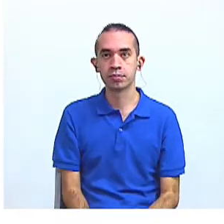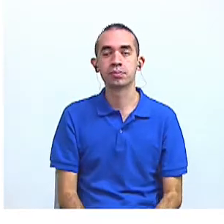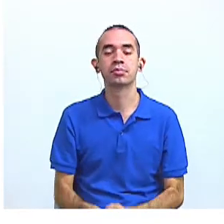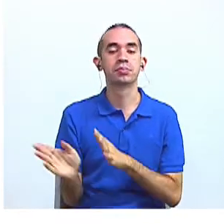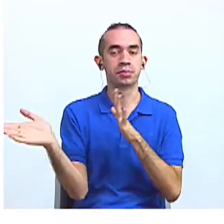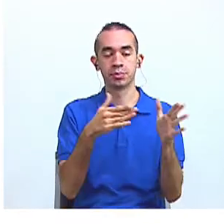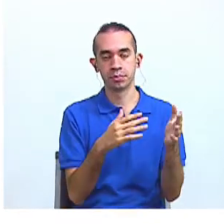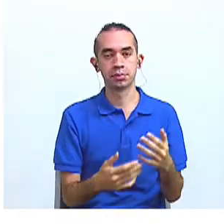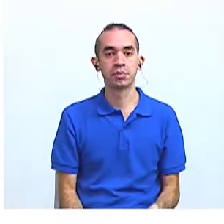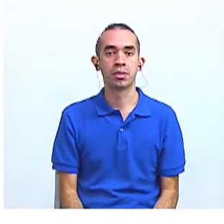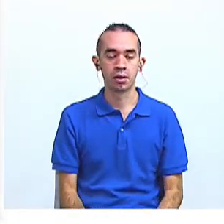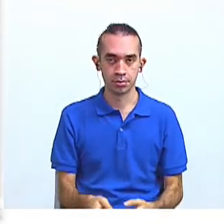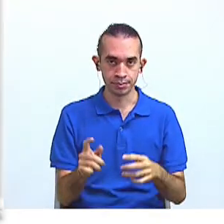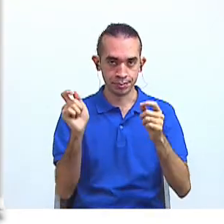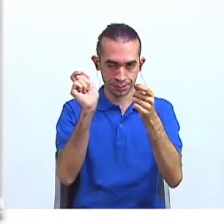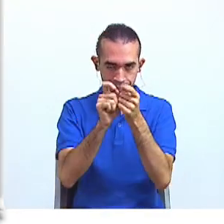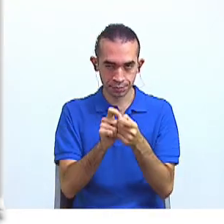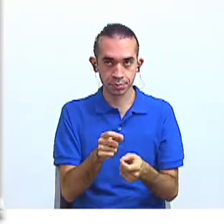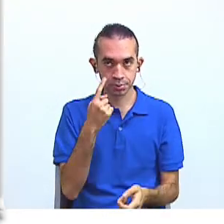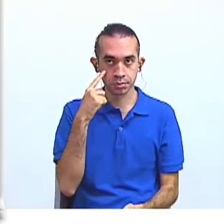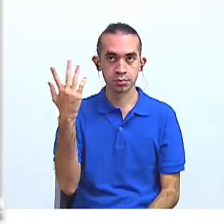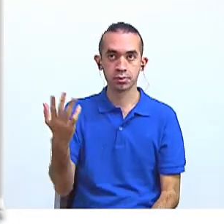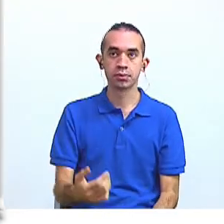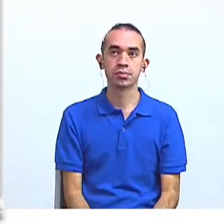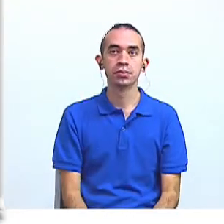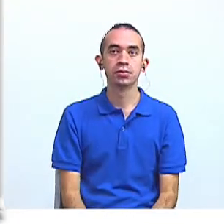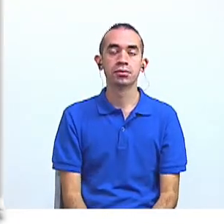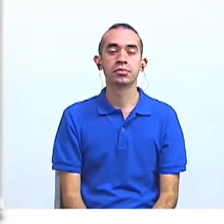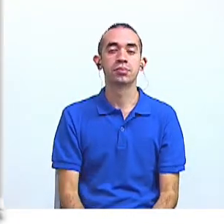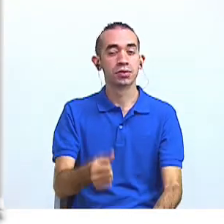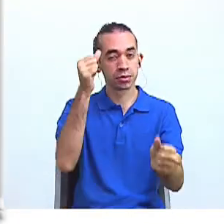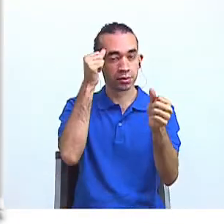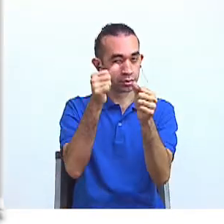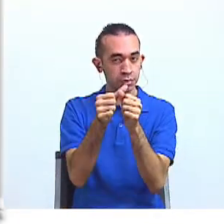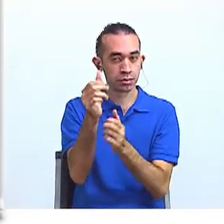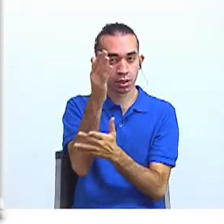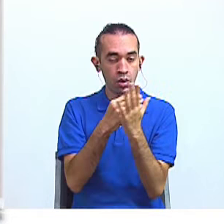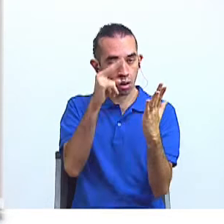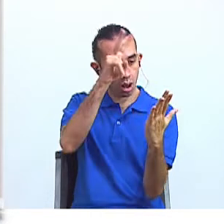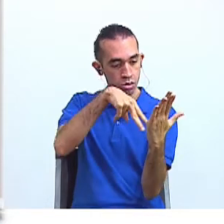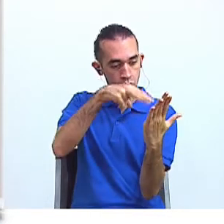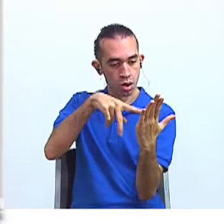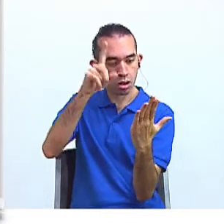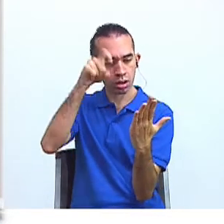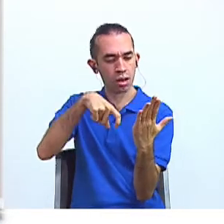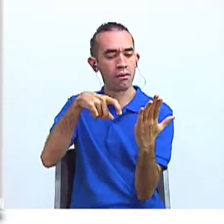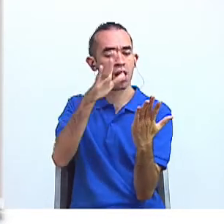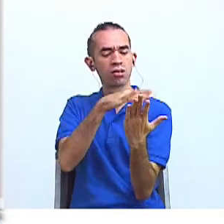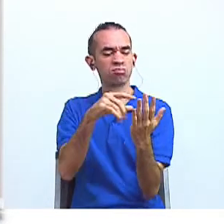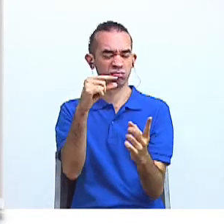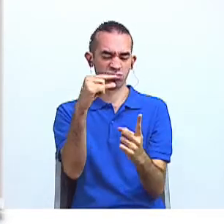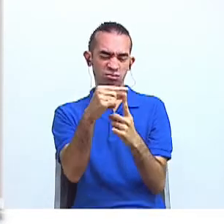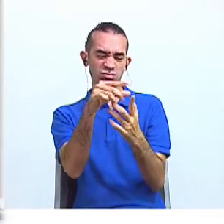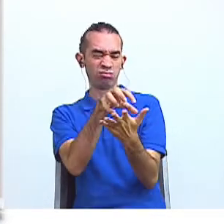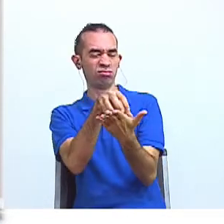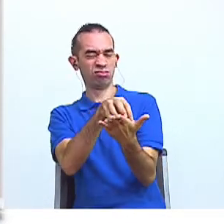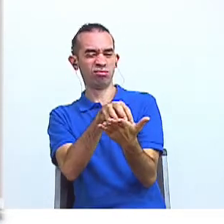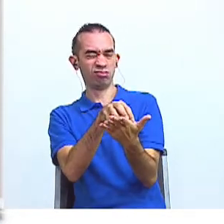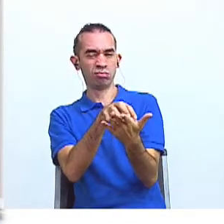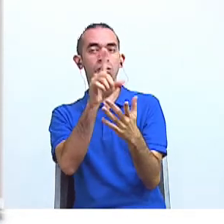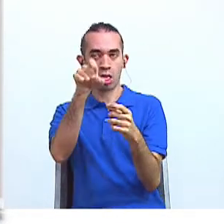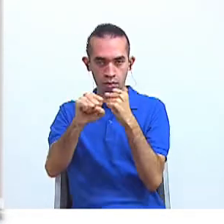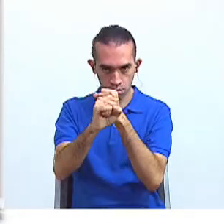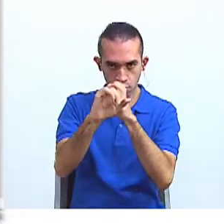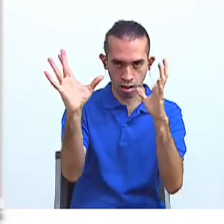Veamos nuestro texto más en detalle. Recuerden que cuando hacemos lectura debemos hacer aclaración de dudas léxicas,